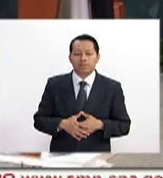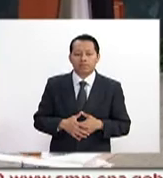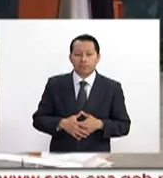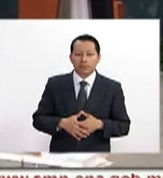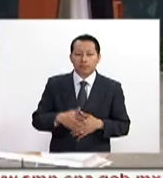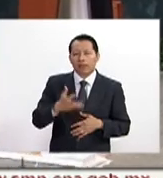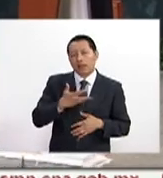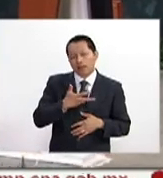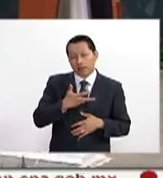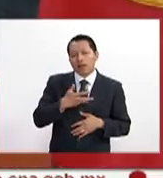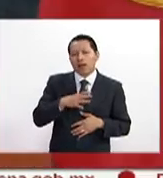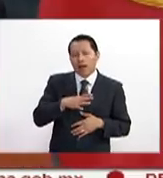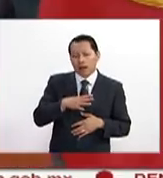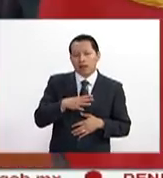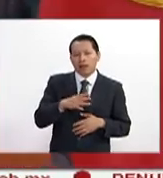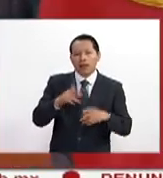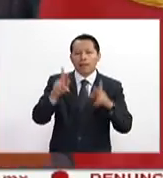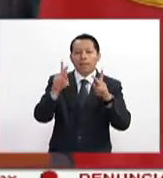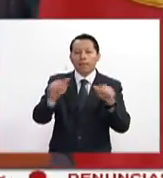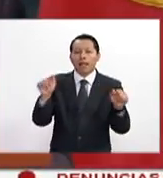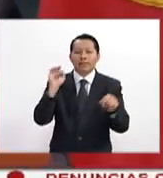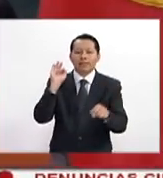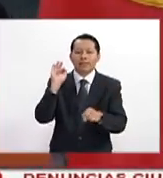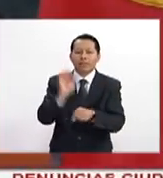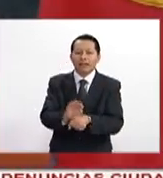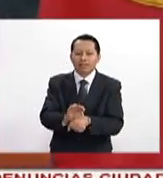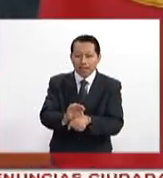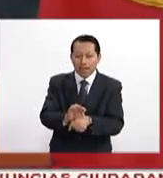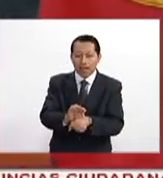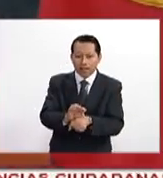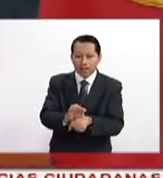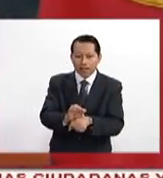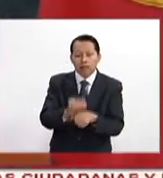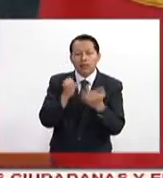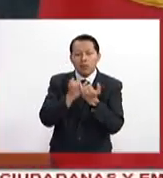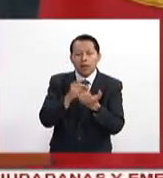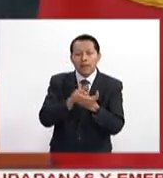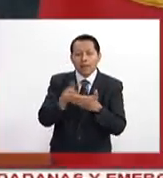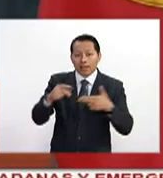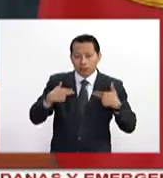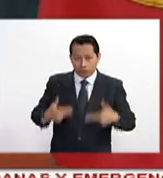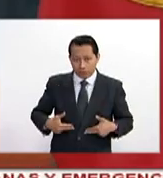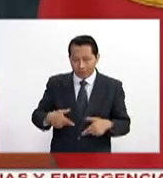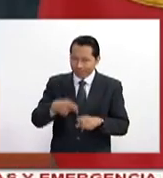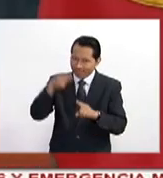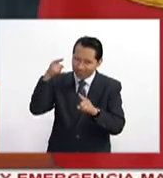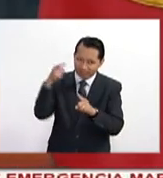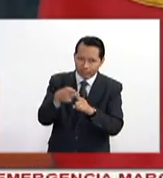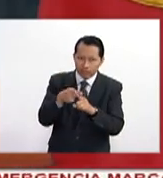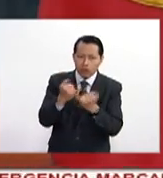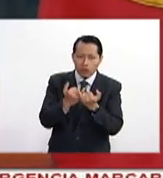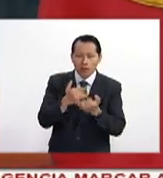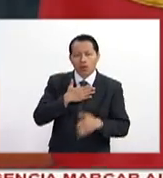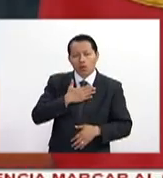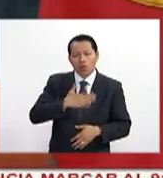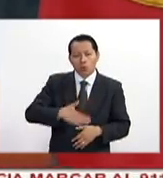Tenemos una convergencia en la defensa de la paz, de salvaguardar los derechos humanos, del desarrollo económico y